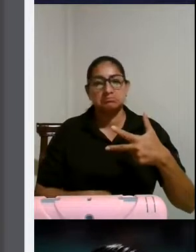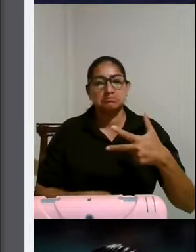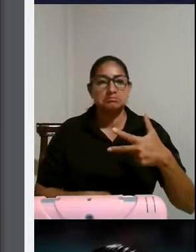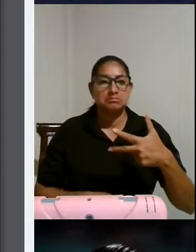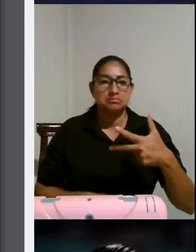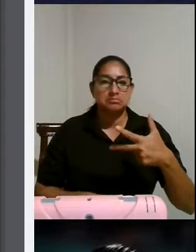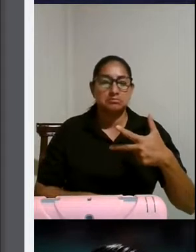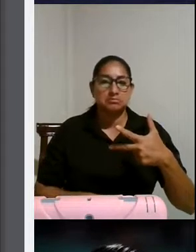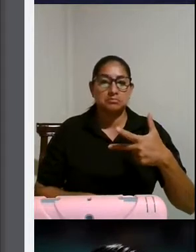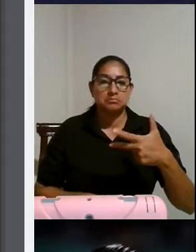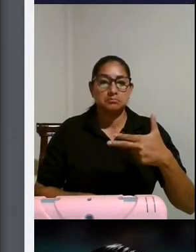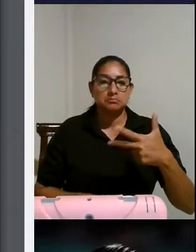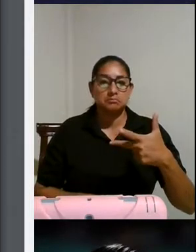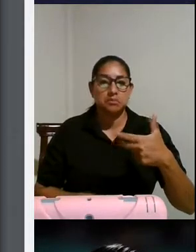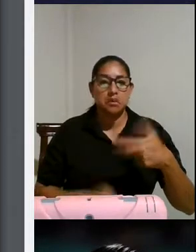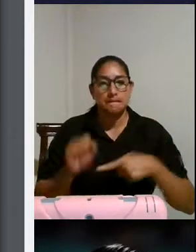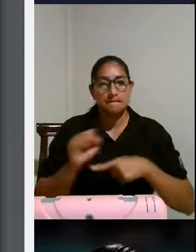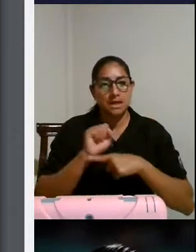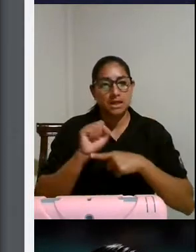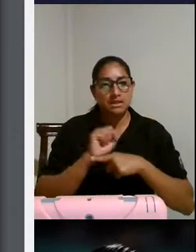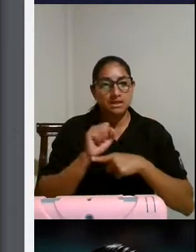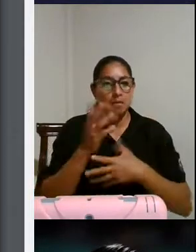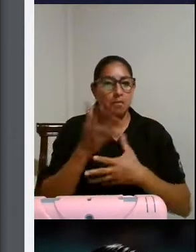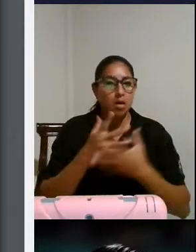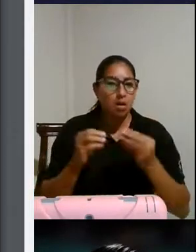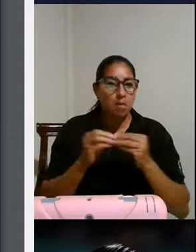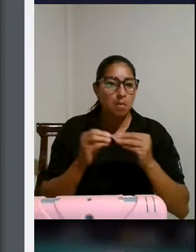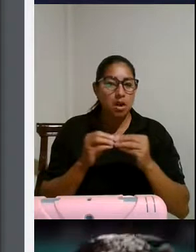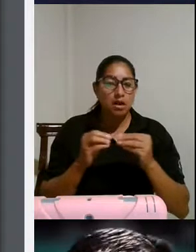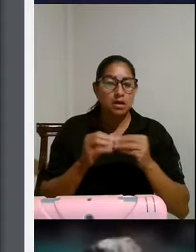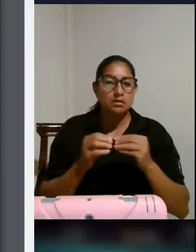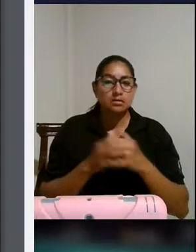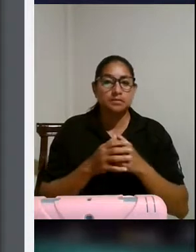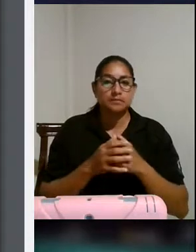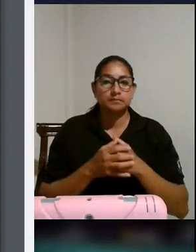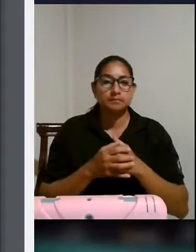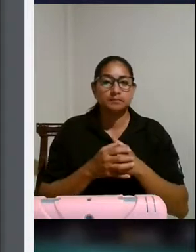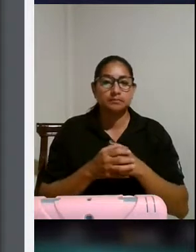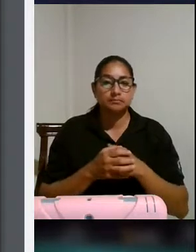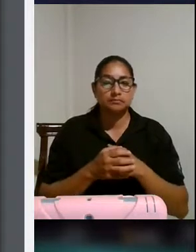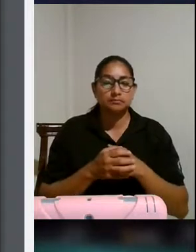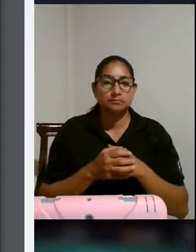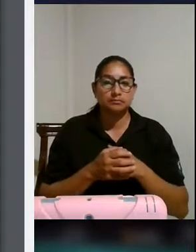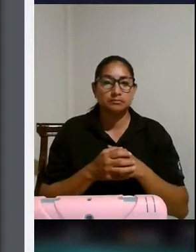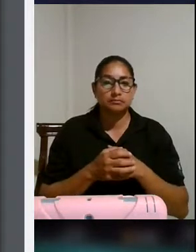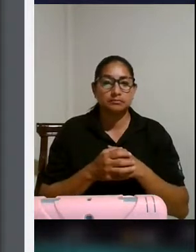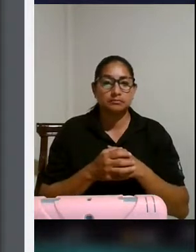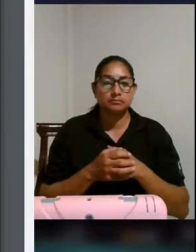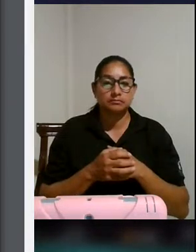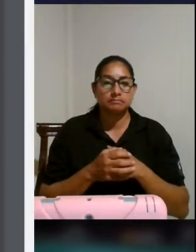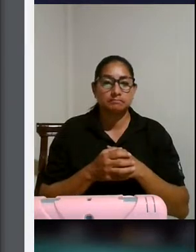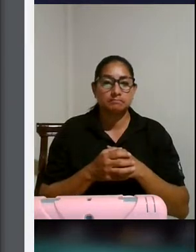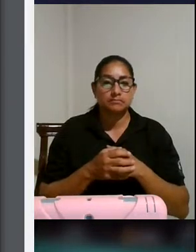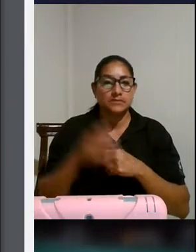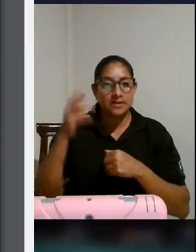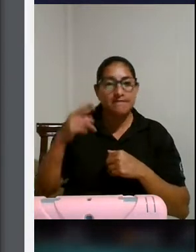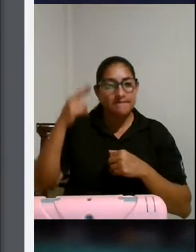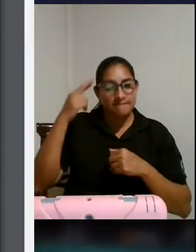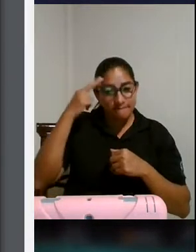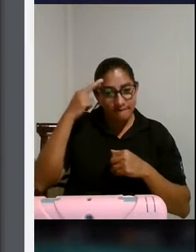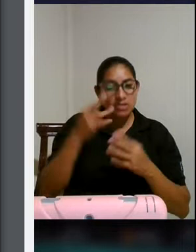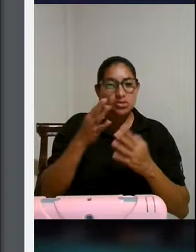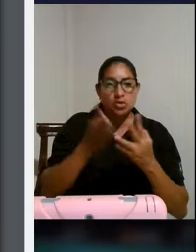Por ahí practicamos un poquito lo que era esta parte, perdón, de racionalización.